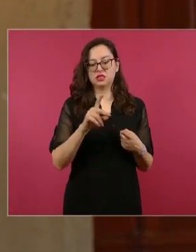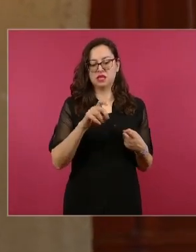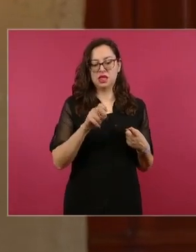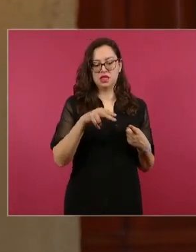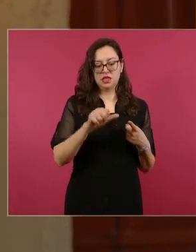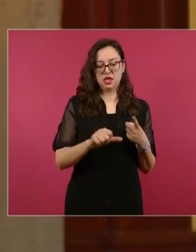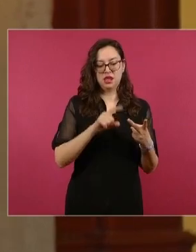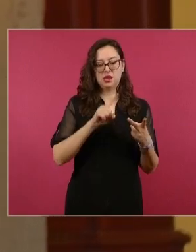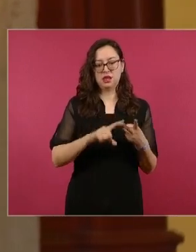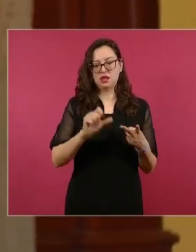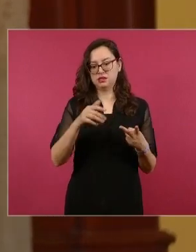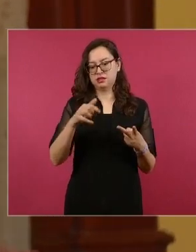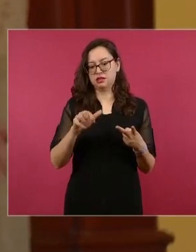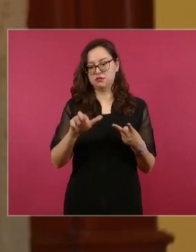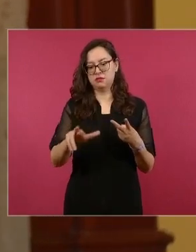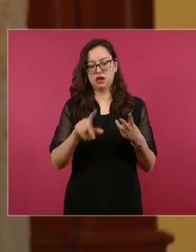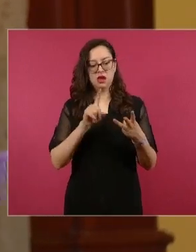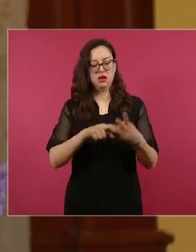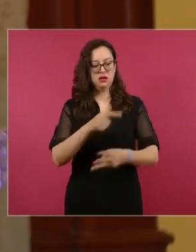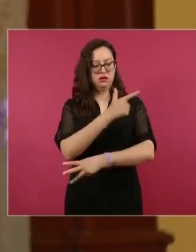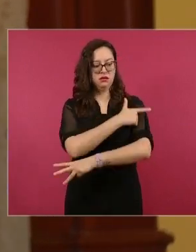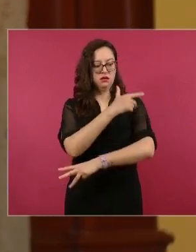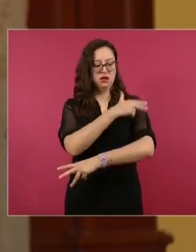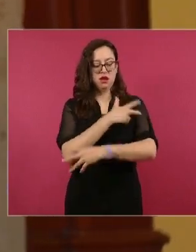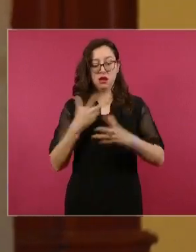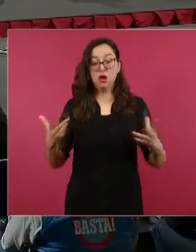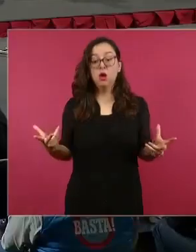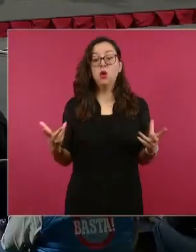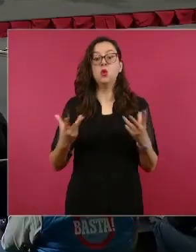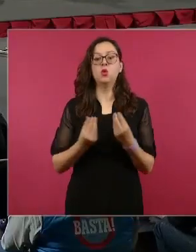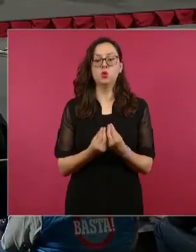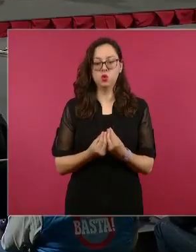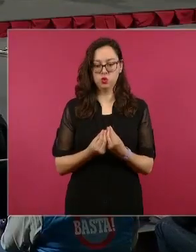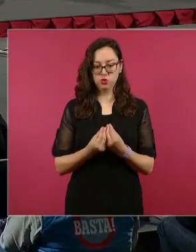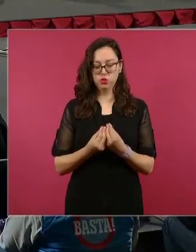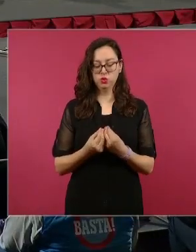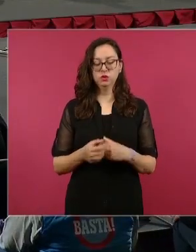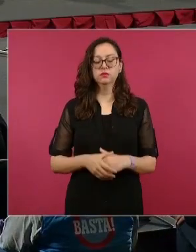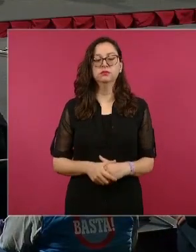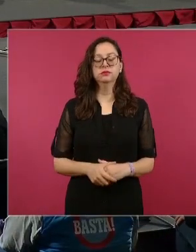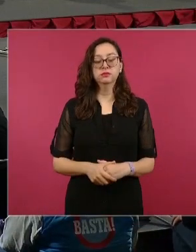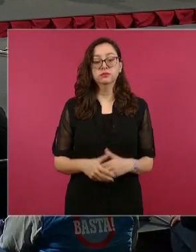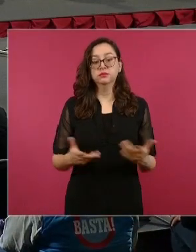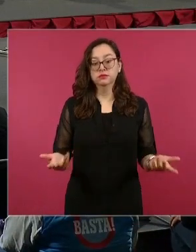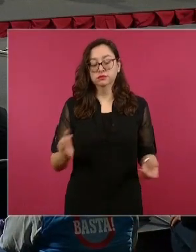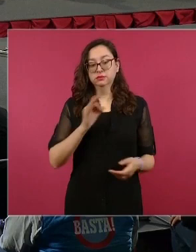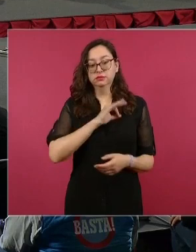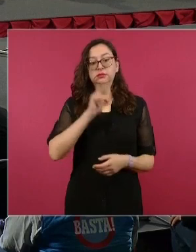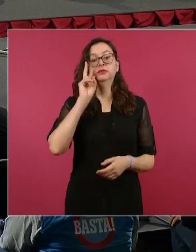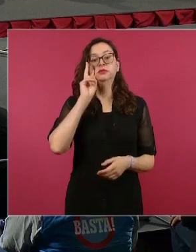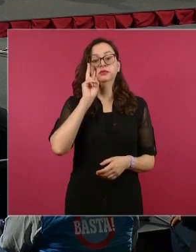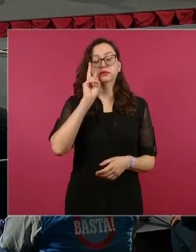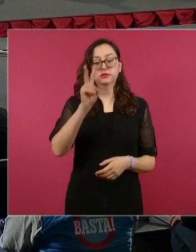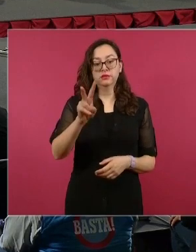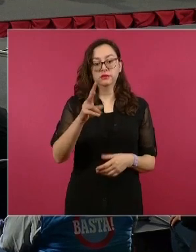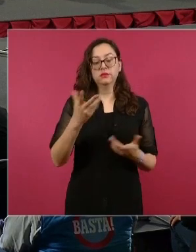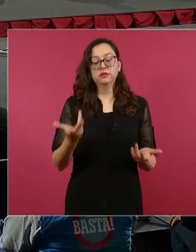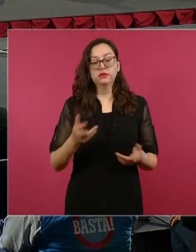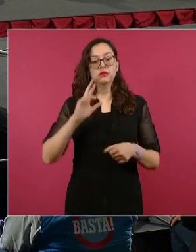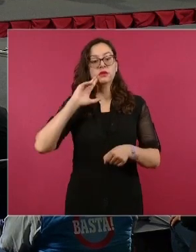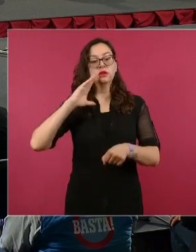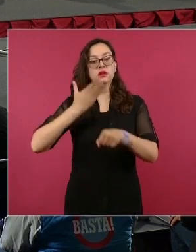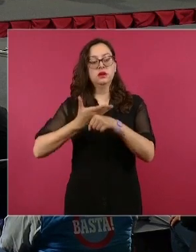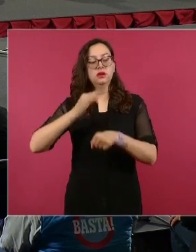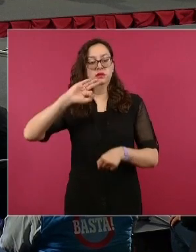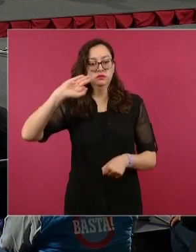Fuerzas de Seguridad de México. En primer lugar, tenemos la incidencia delictiva del fuero federal, que tiene